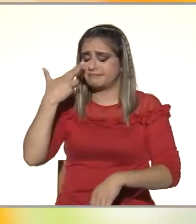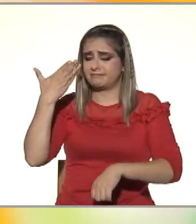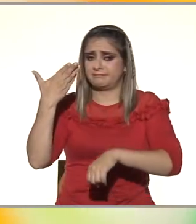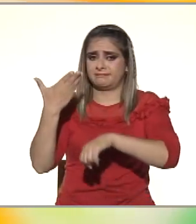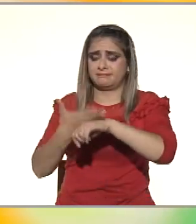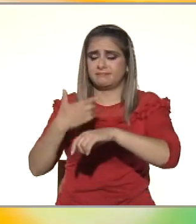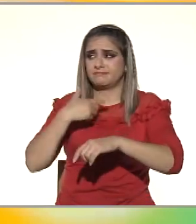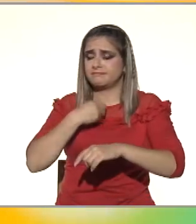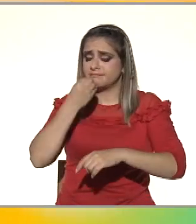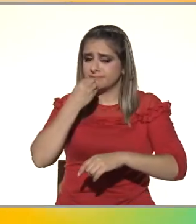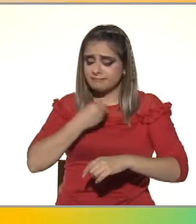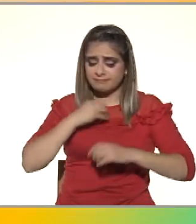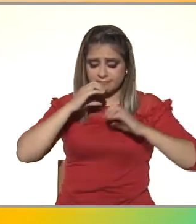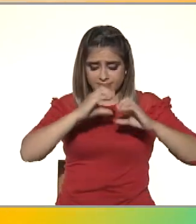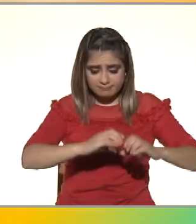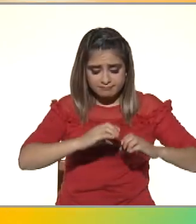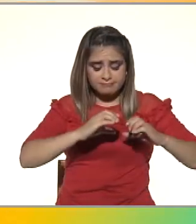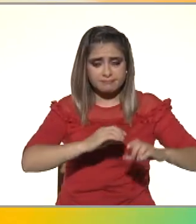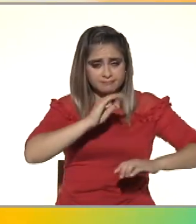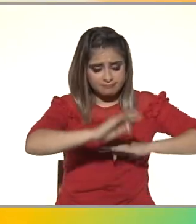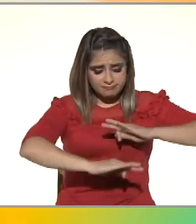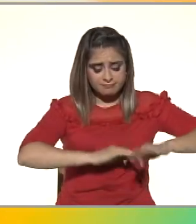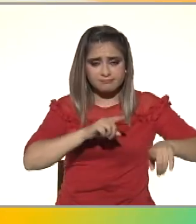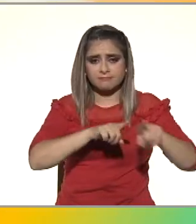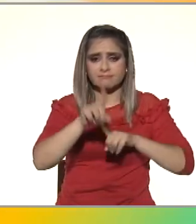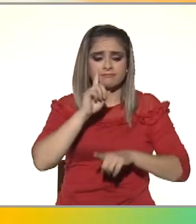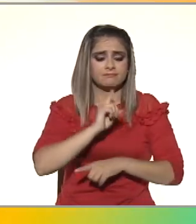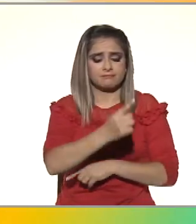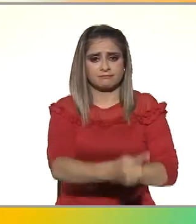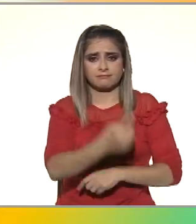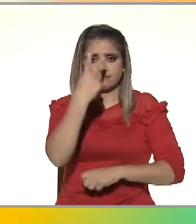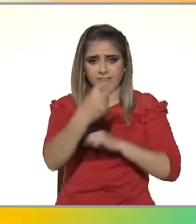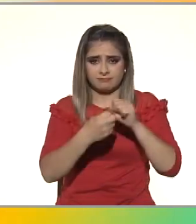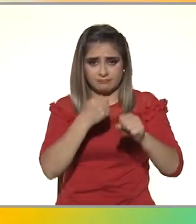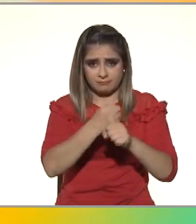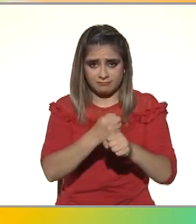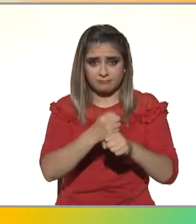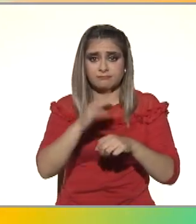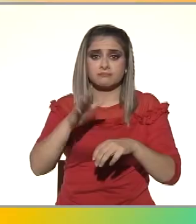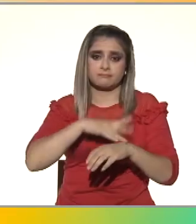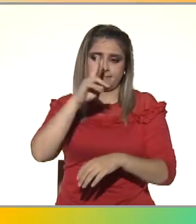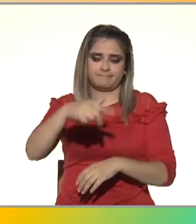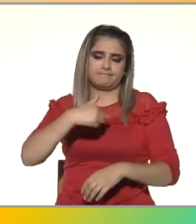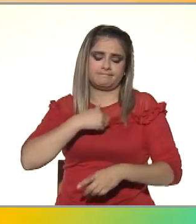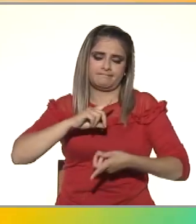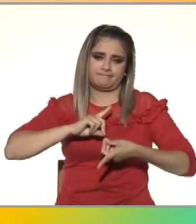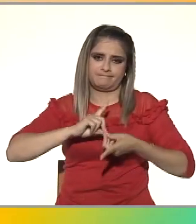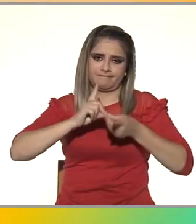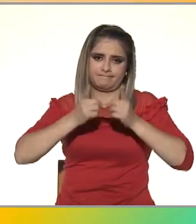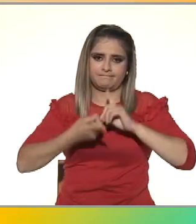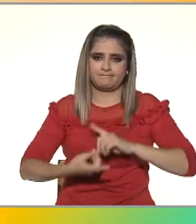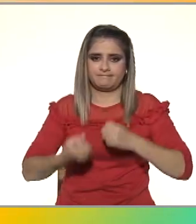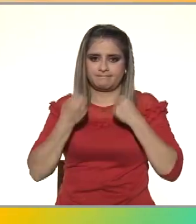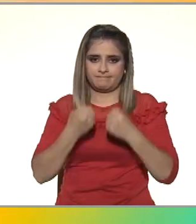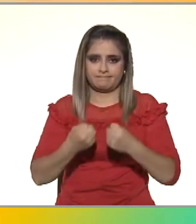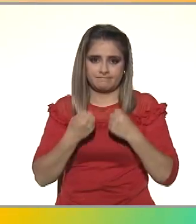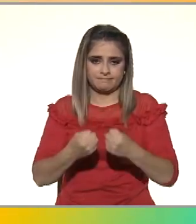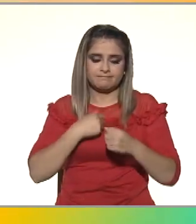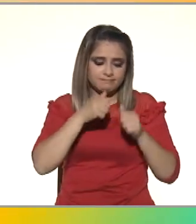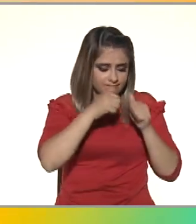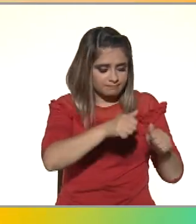de cuidar y hacerse responsable de su hermana pequeña, porque yo caí en depresión y no las podía